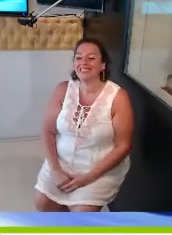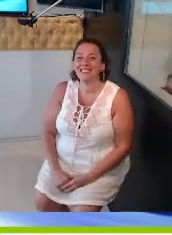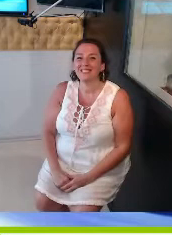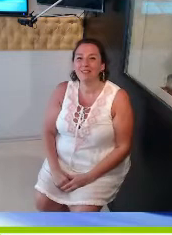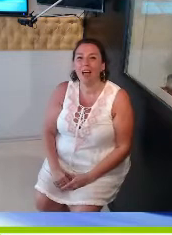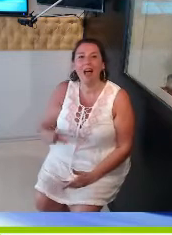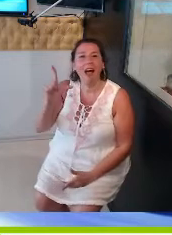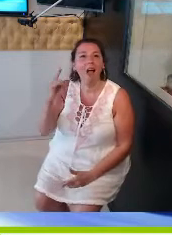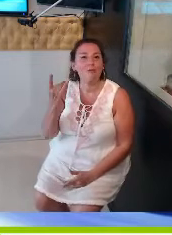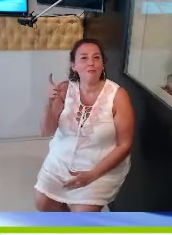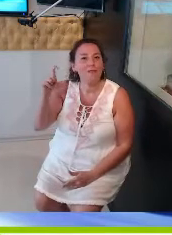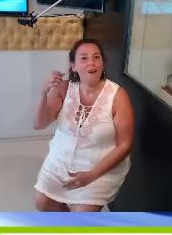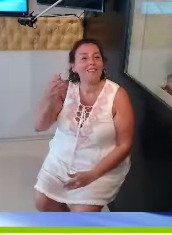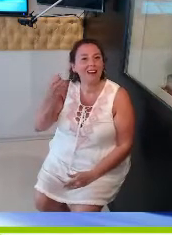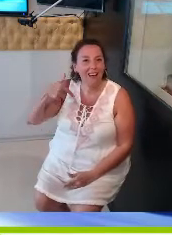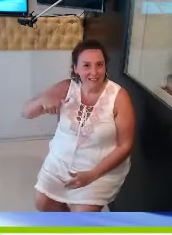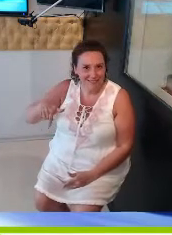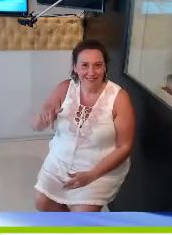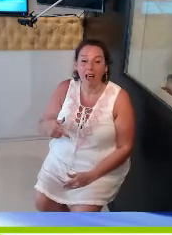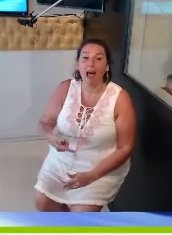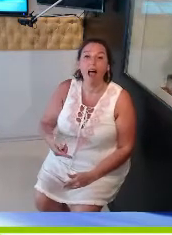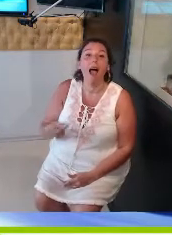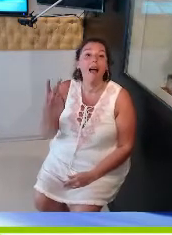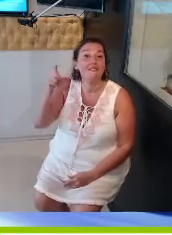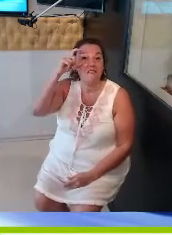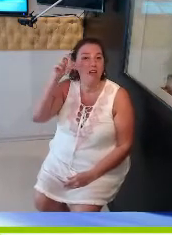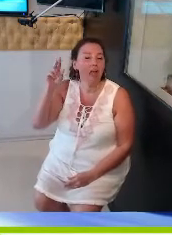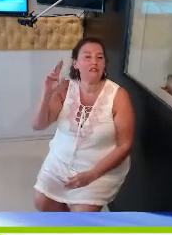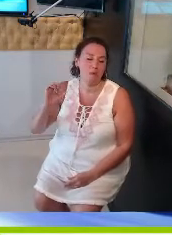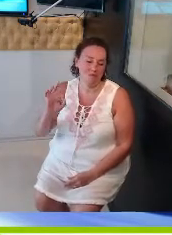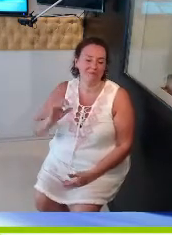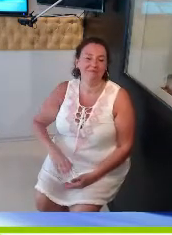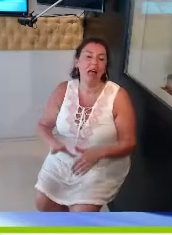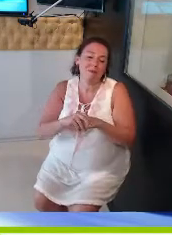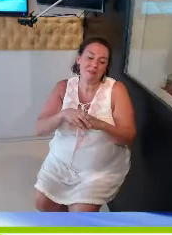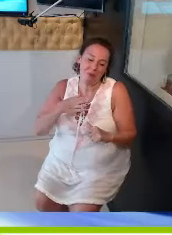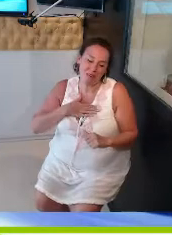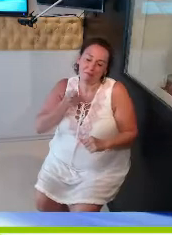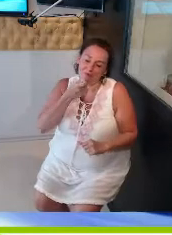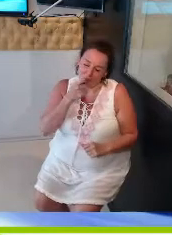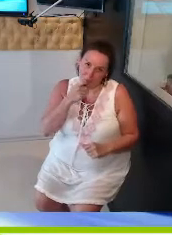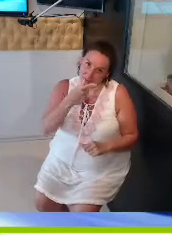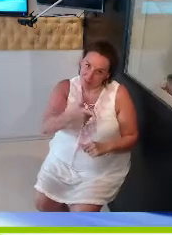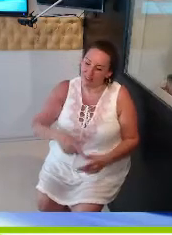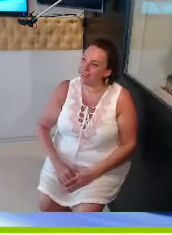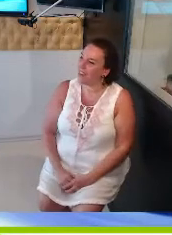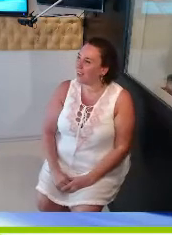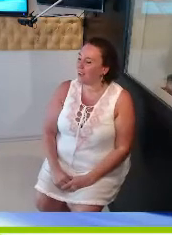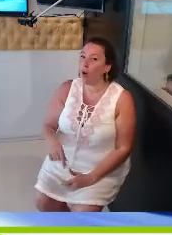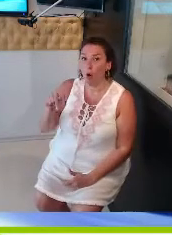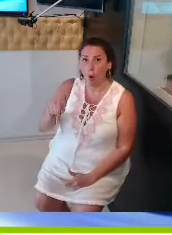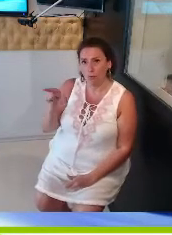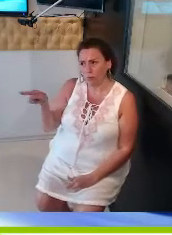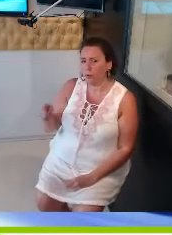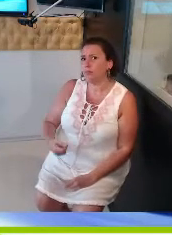Lucas. Muy bien. Lucas. Bueno, vayamos a la columna de deporte, Andrés. ¿De qué nos va a hablar hoy? La